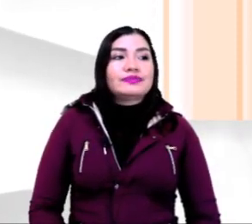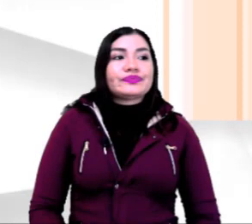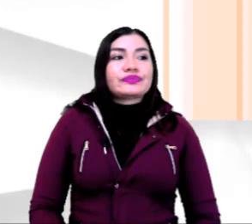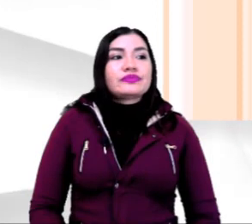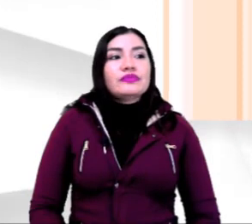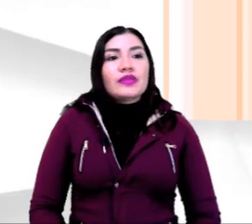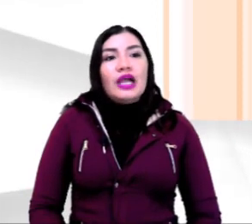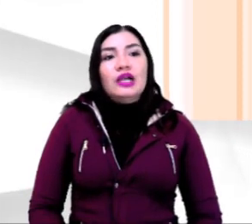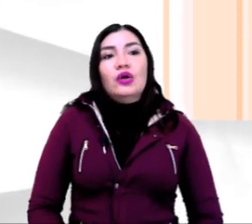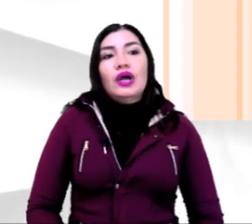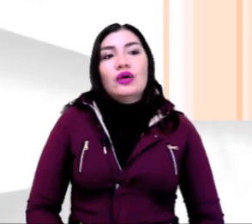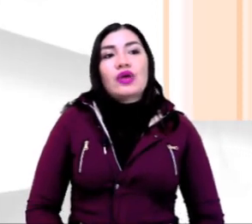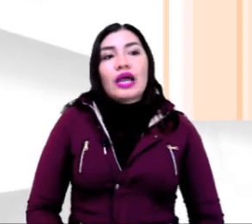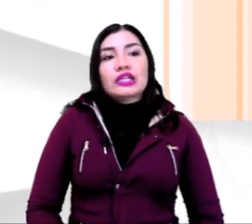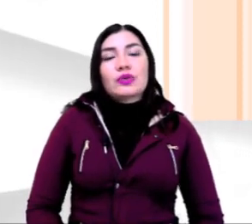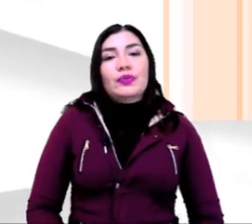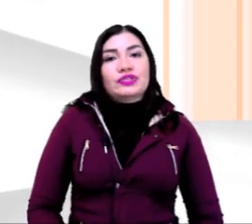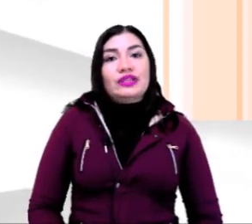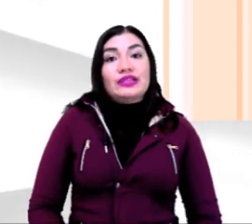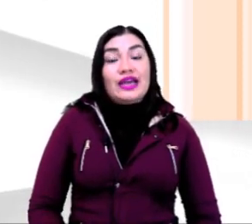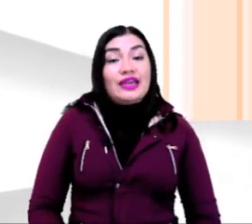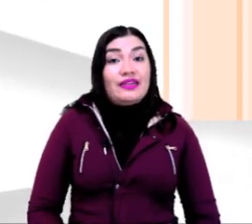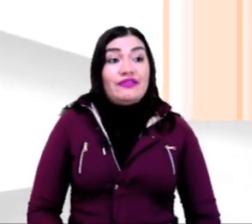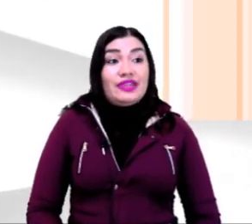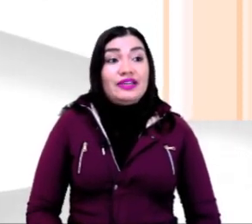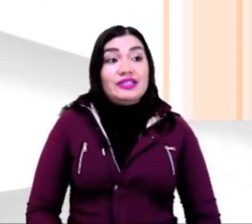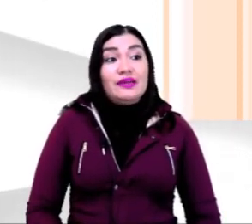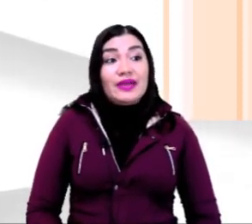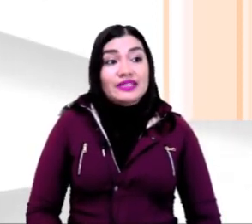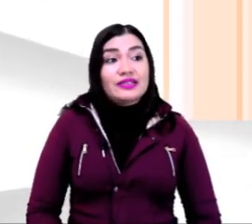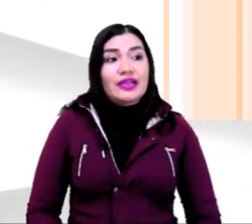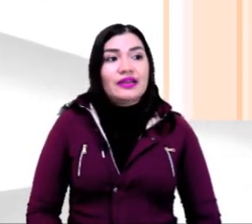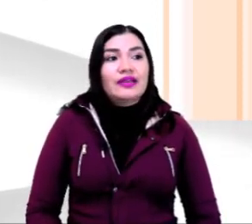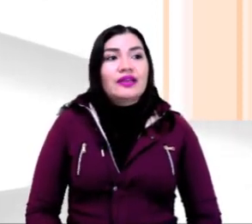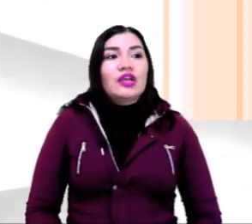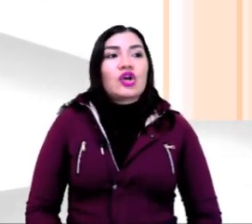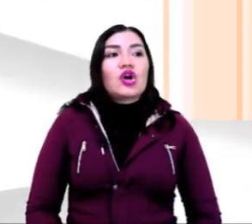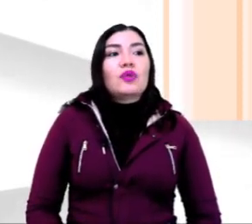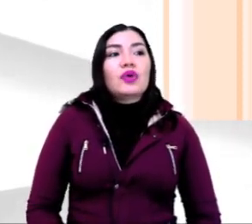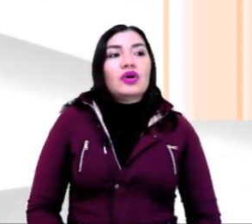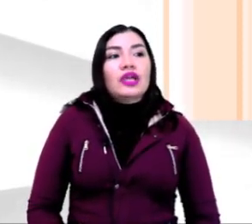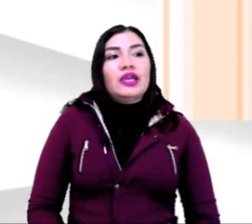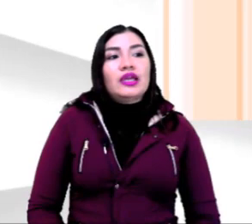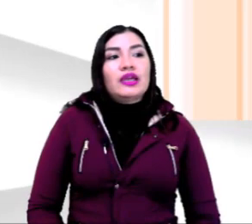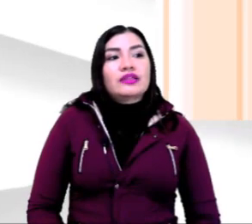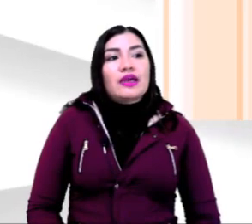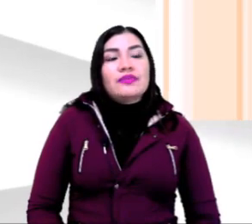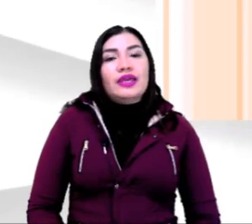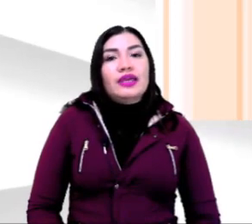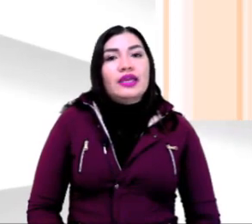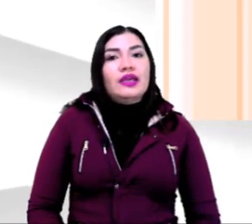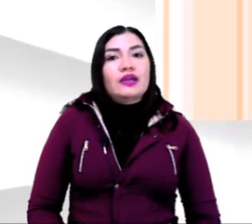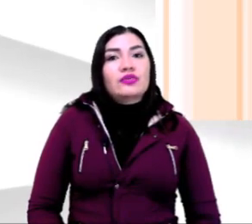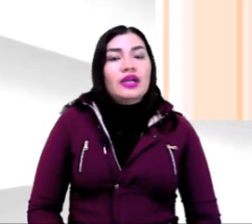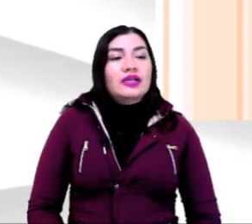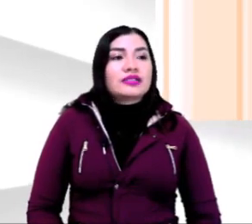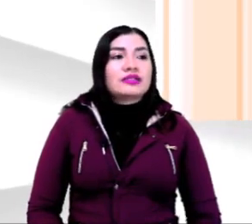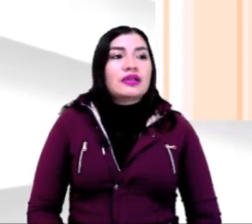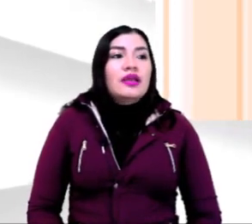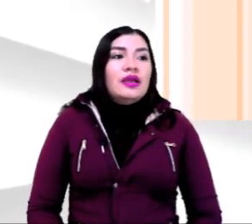cual aloja un alto porcentaje de vida silvestre, como también